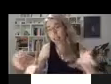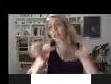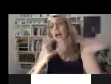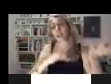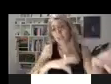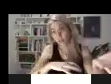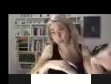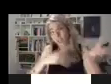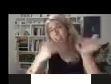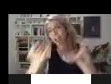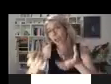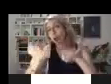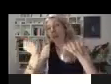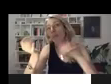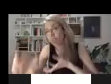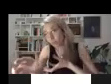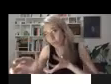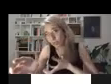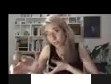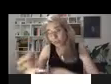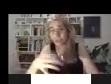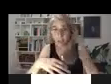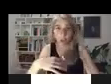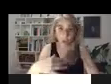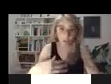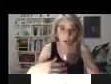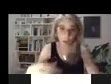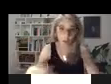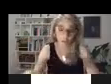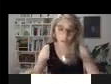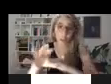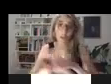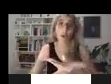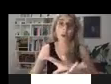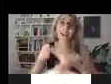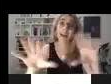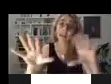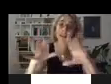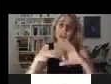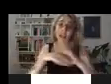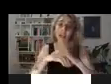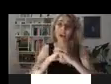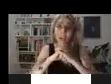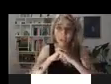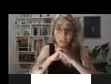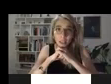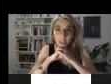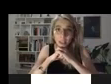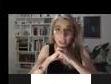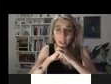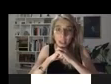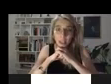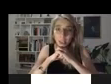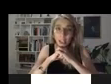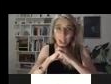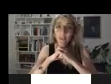consecuentemente acervos y lecturas posibles de estas colecciones. que son claves a la hora